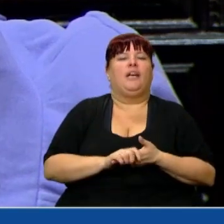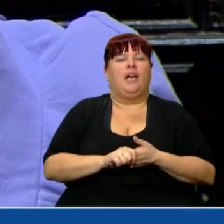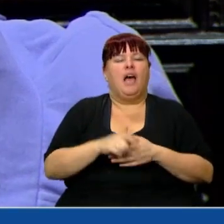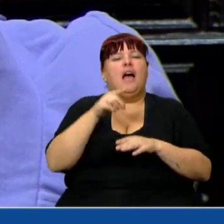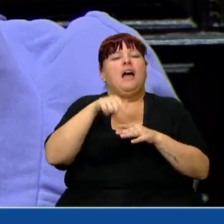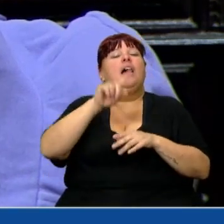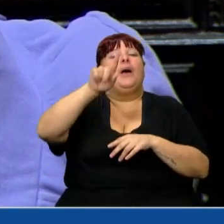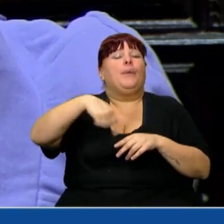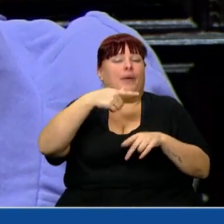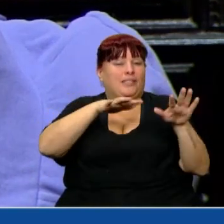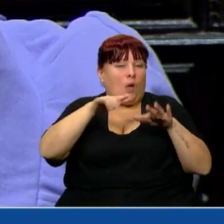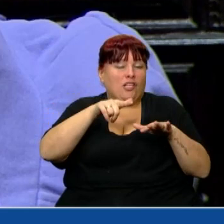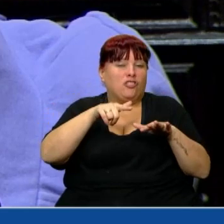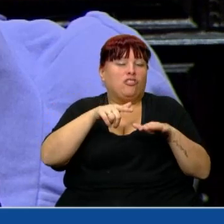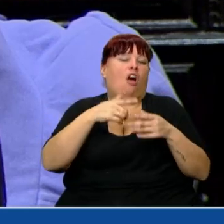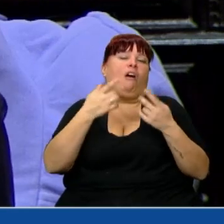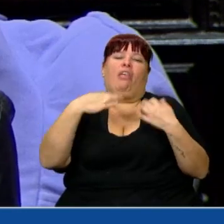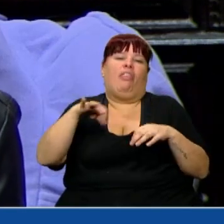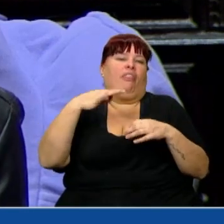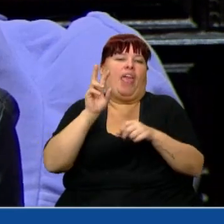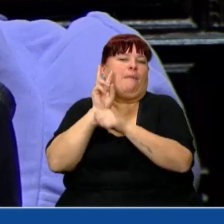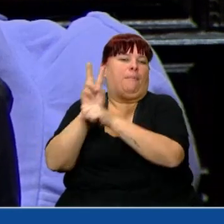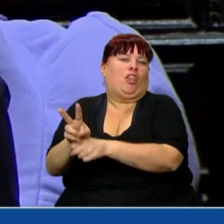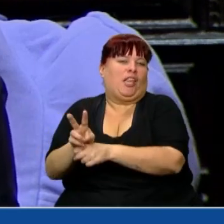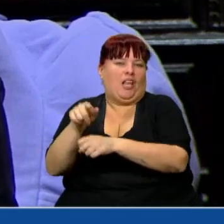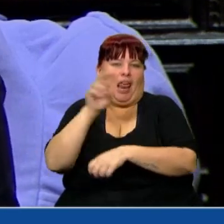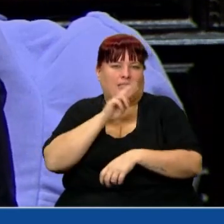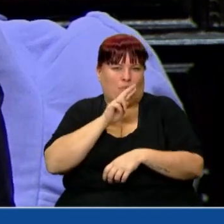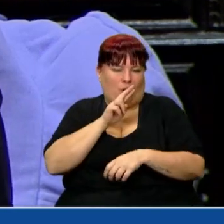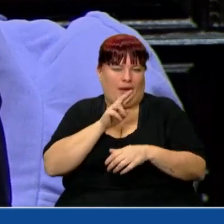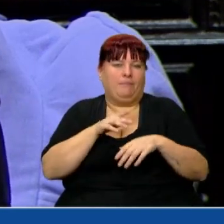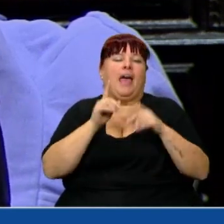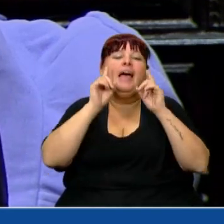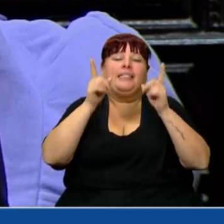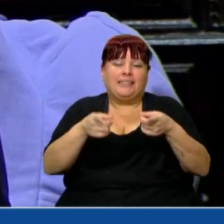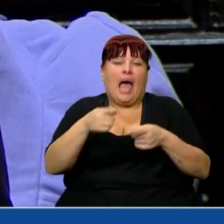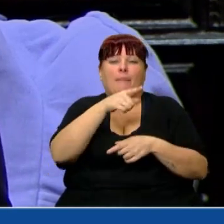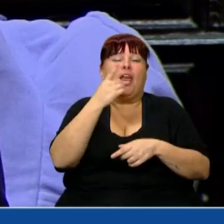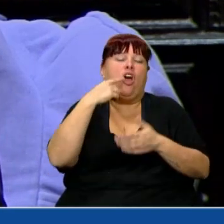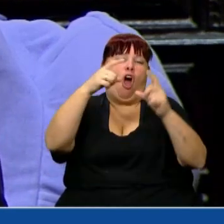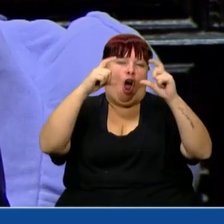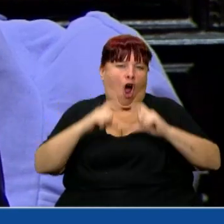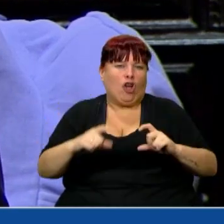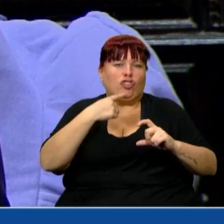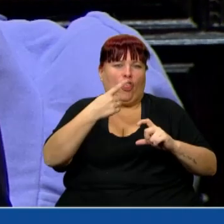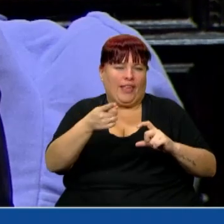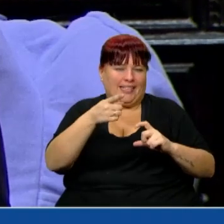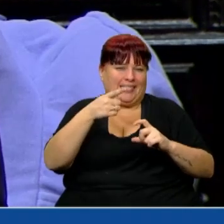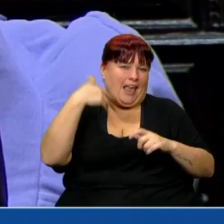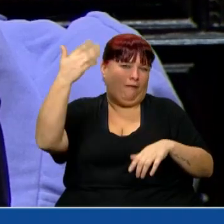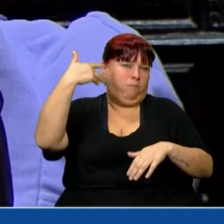en consecuencia de esta situación subordinada necesita la protección. Asimismo, también decía en otra parte de